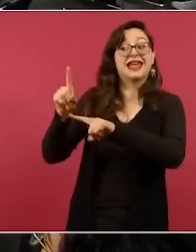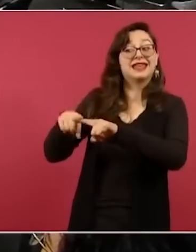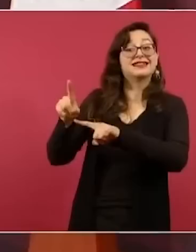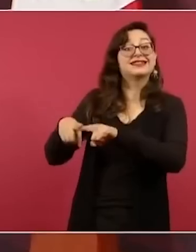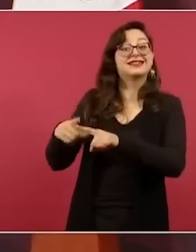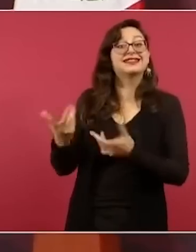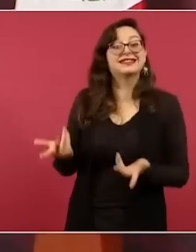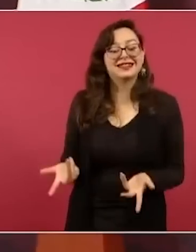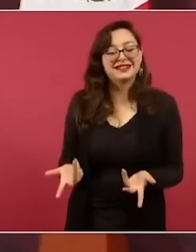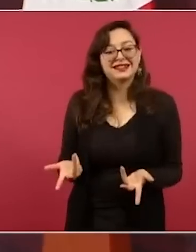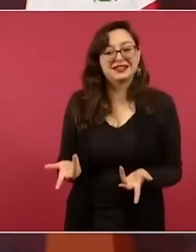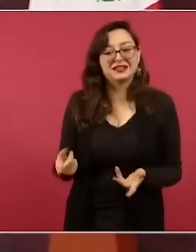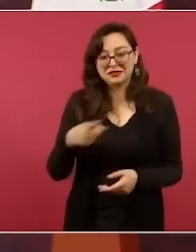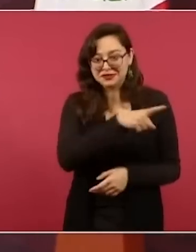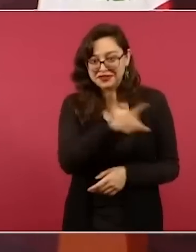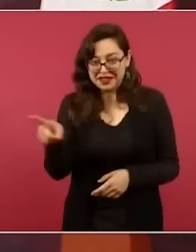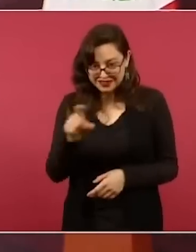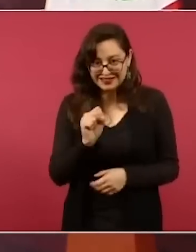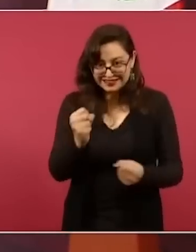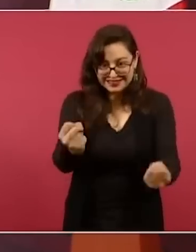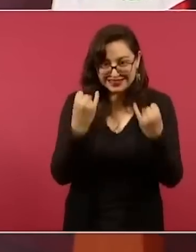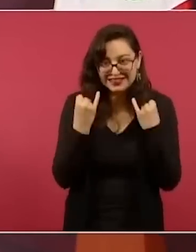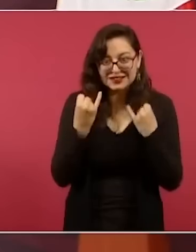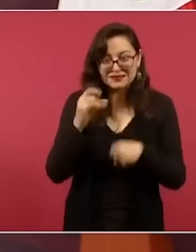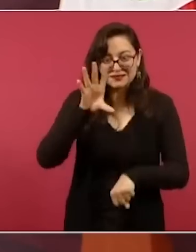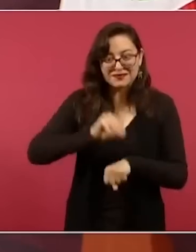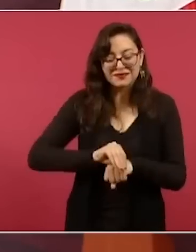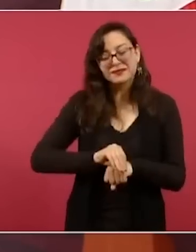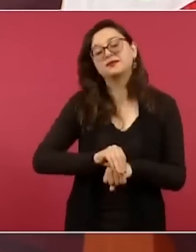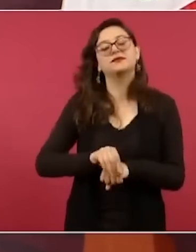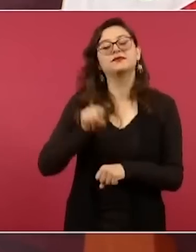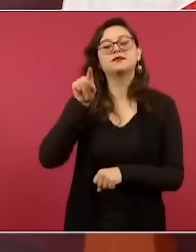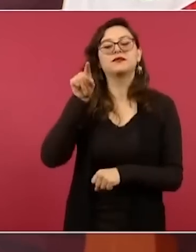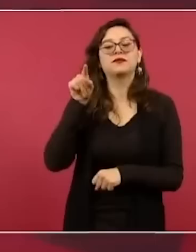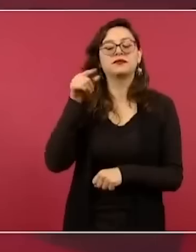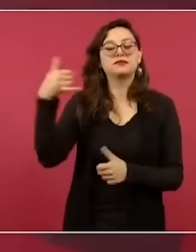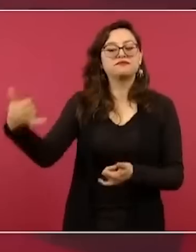Ah, sí, dijeron, bueno, ya me voy. Con el dueño de